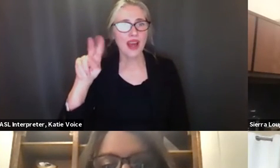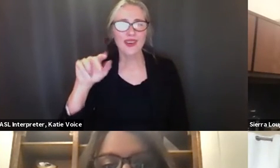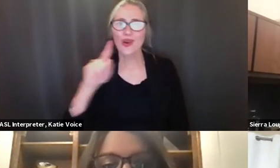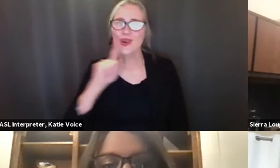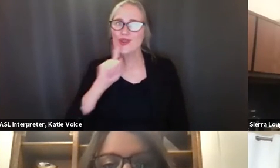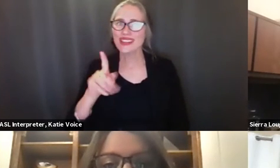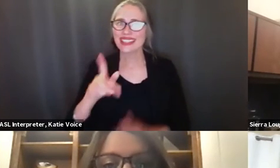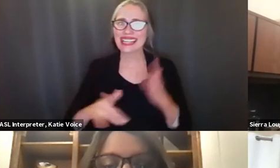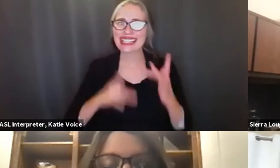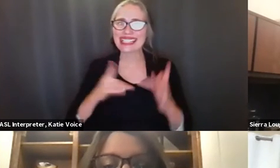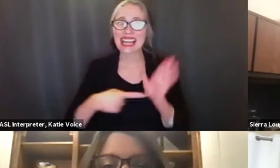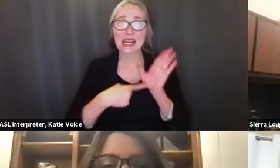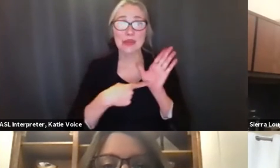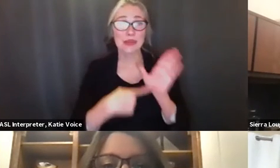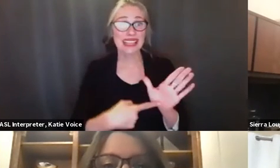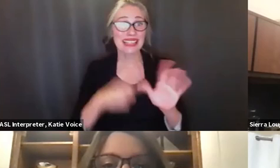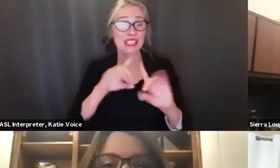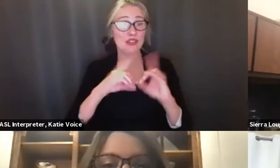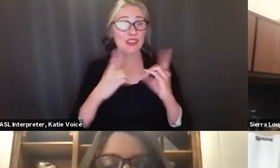Próxima diapositiva, por favor.